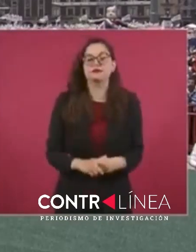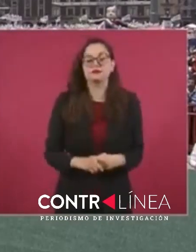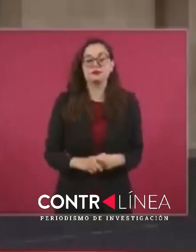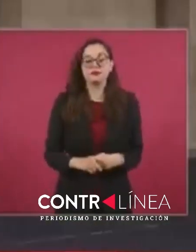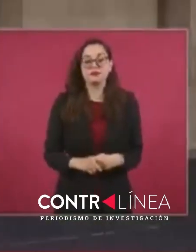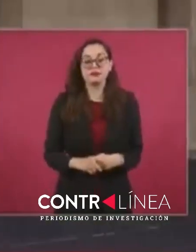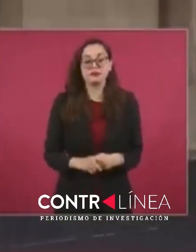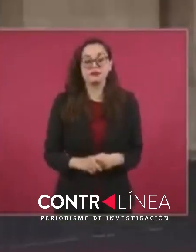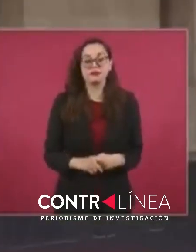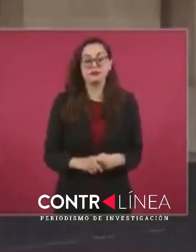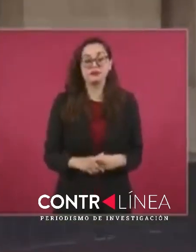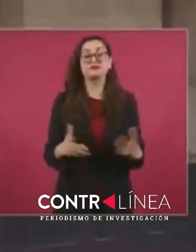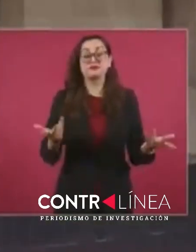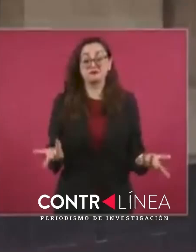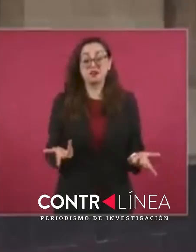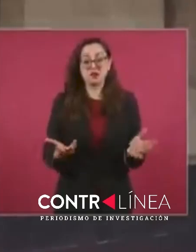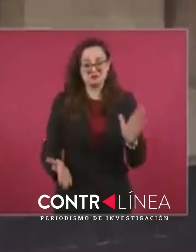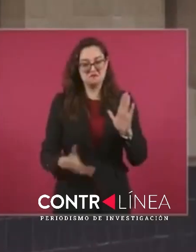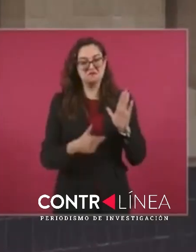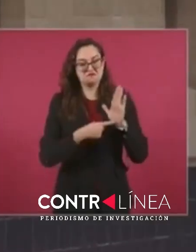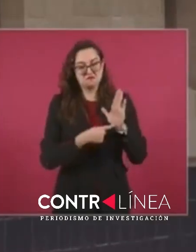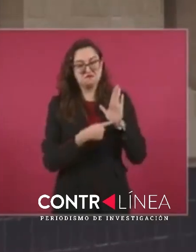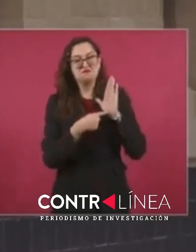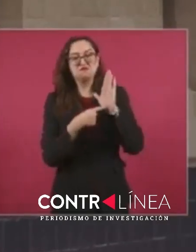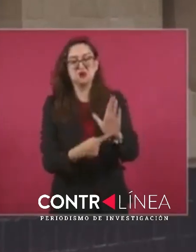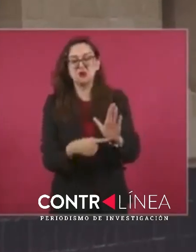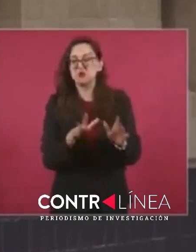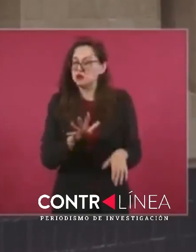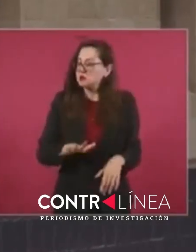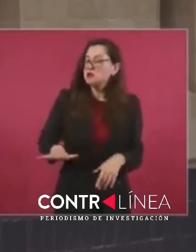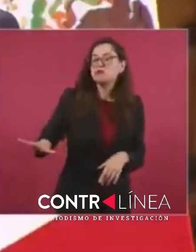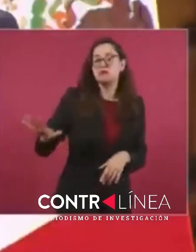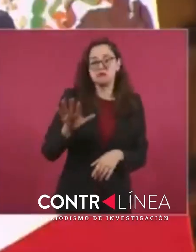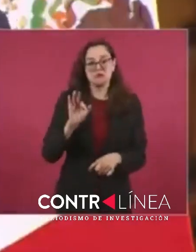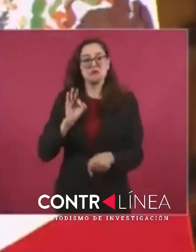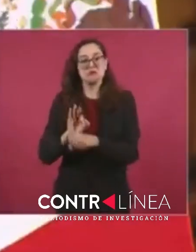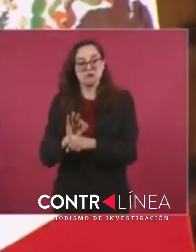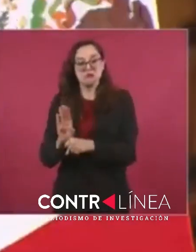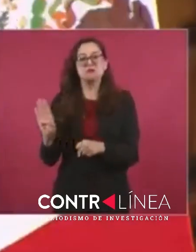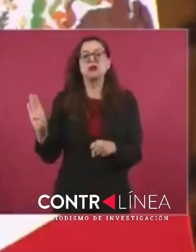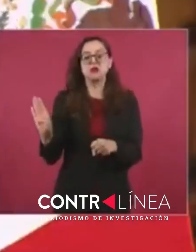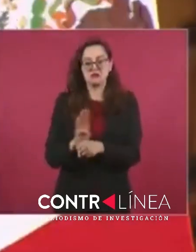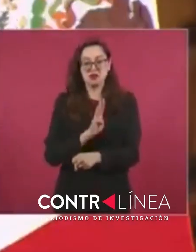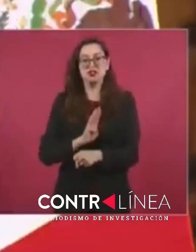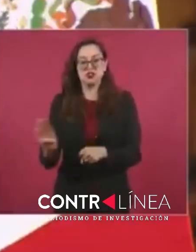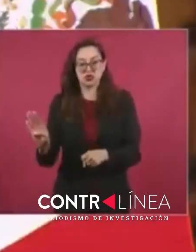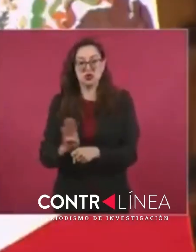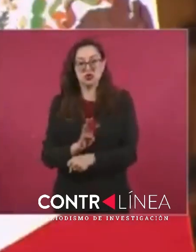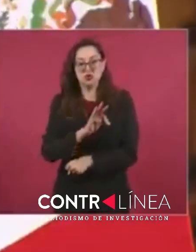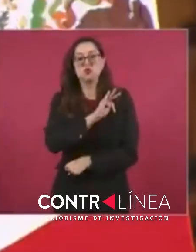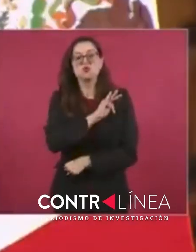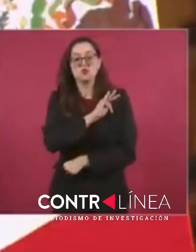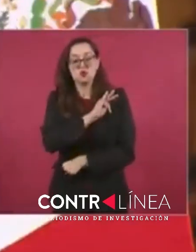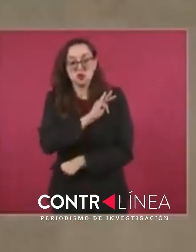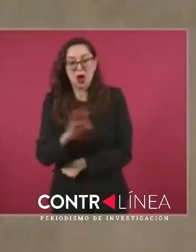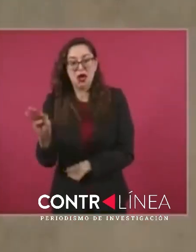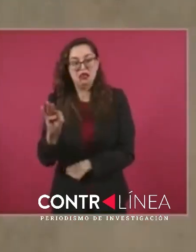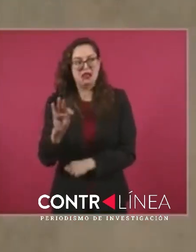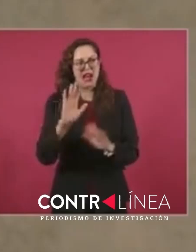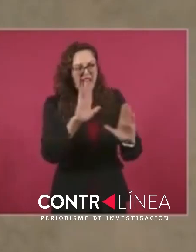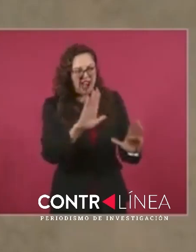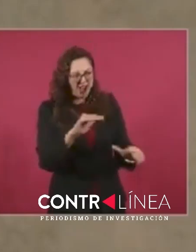demostrado que se puede gobernar en beneficio de todos los mexicanos sin aceptar